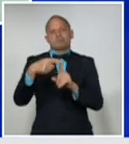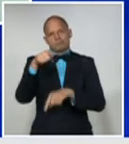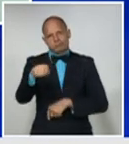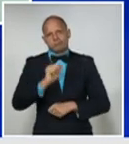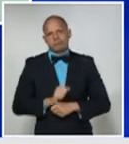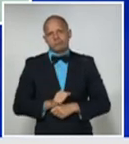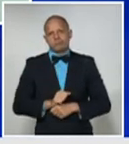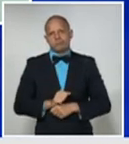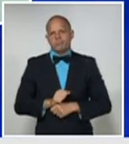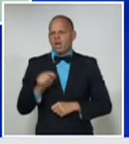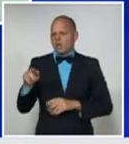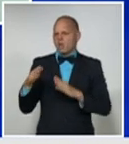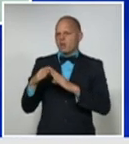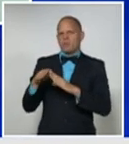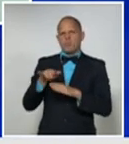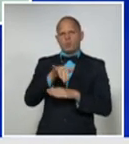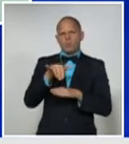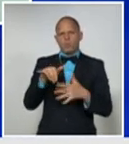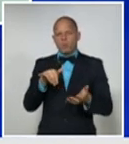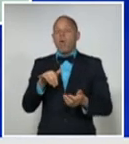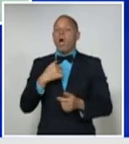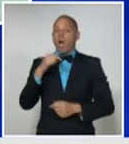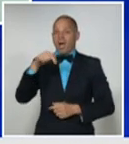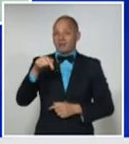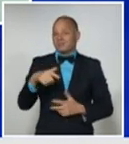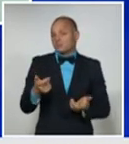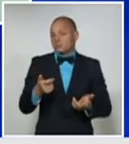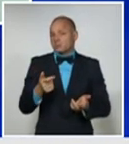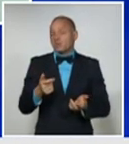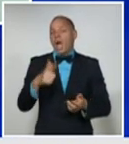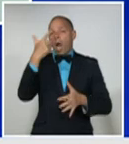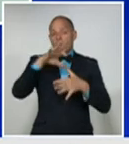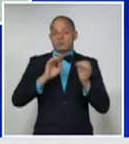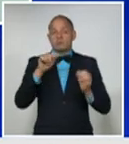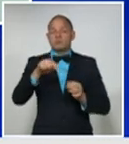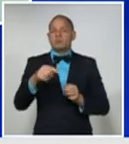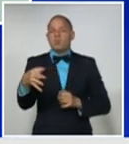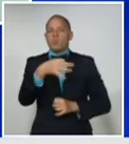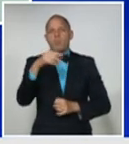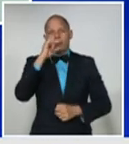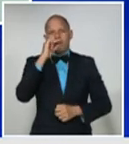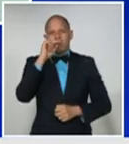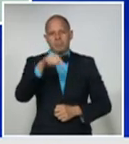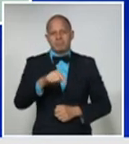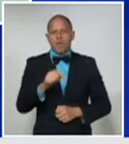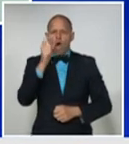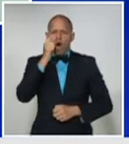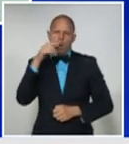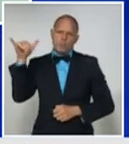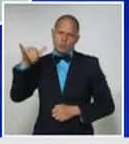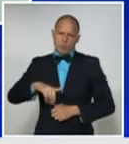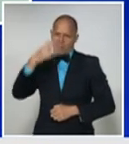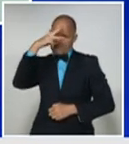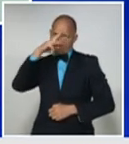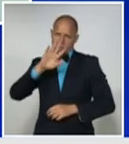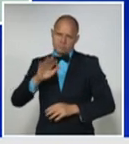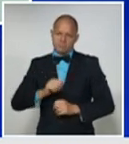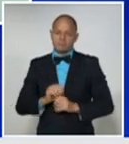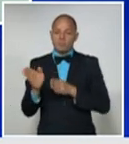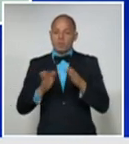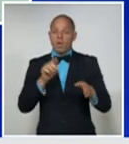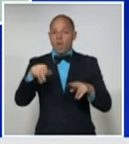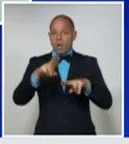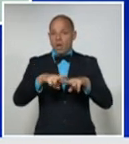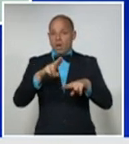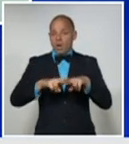Bauta, un viajero cubano procedente de México. De la provincia de La Habana, 4